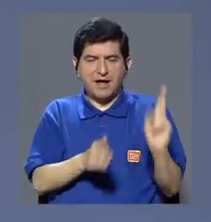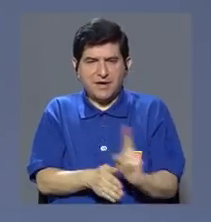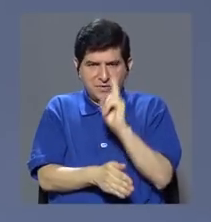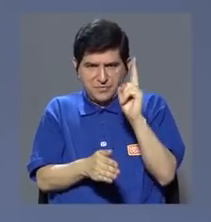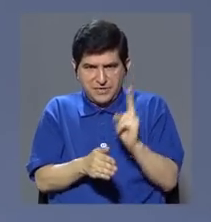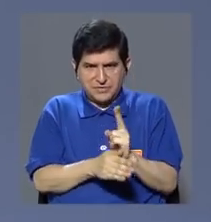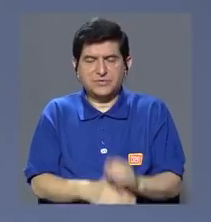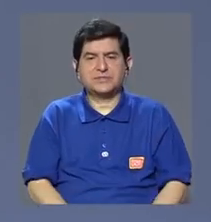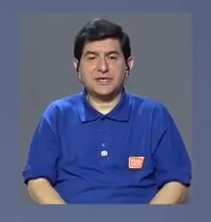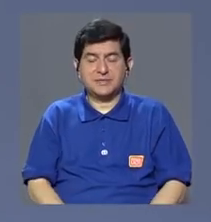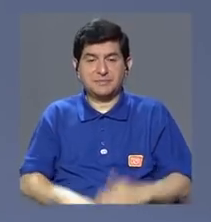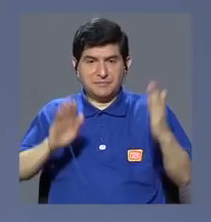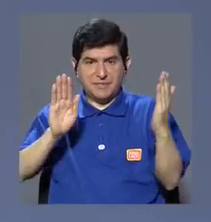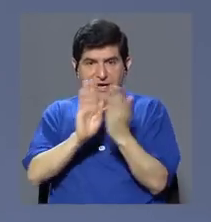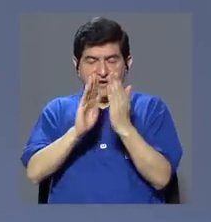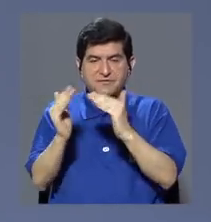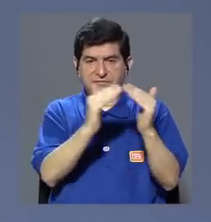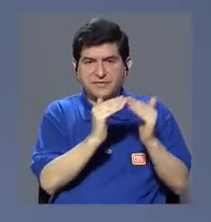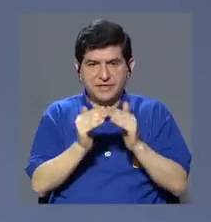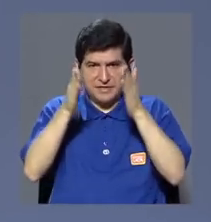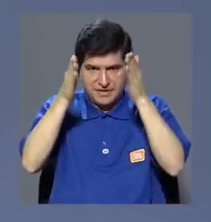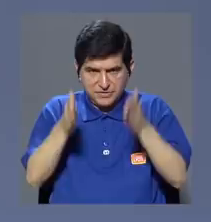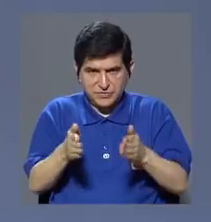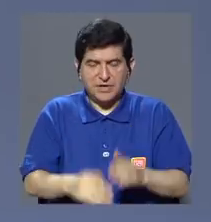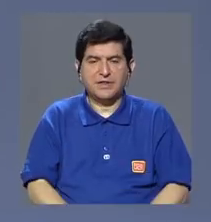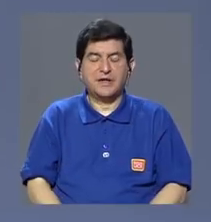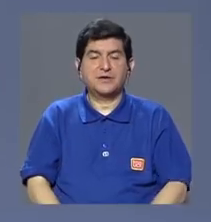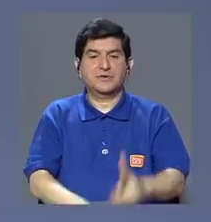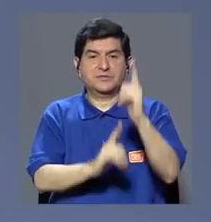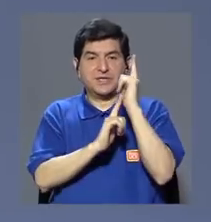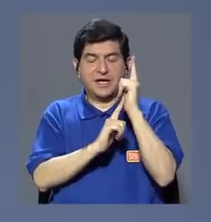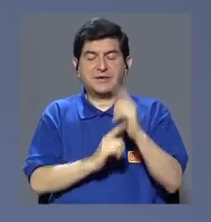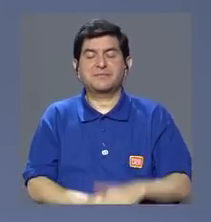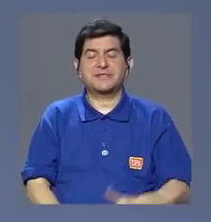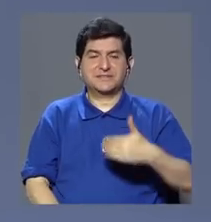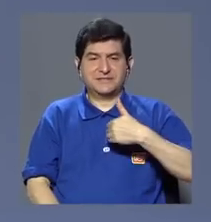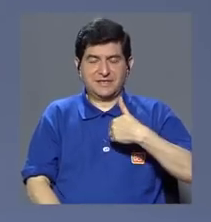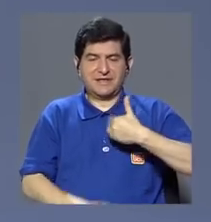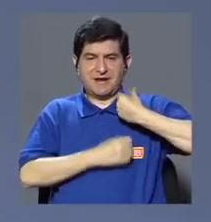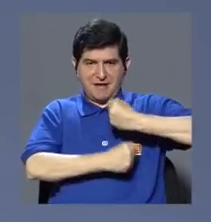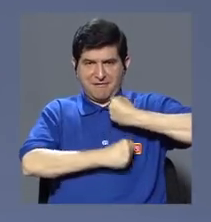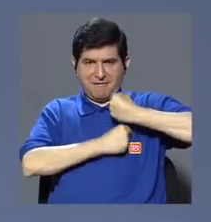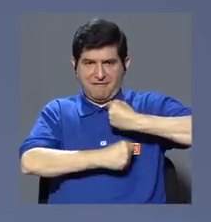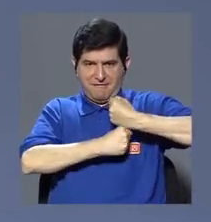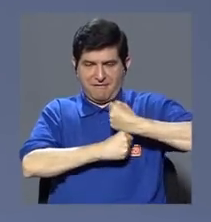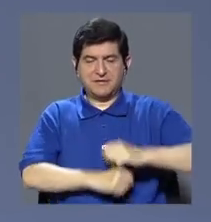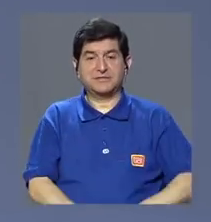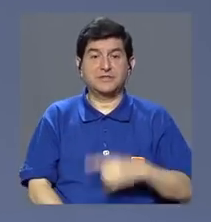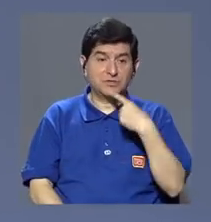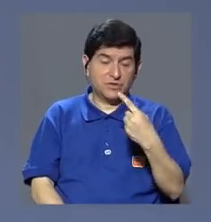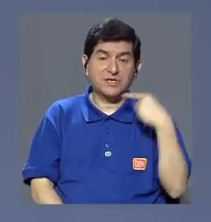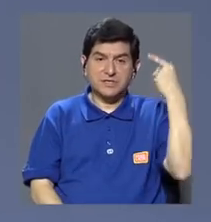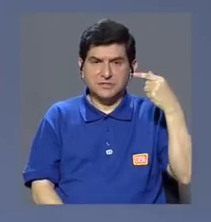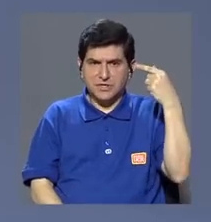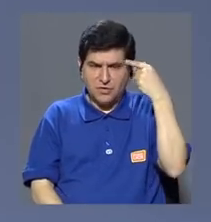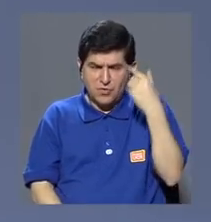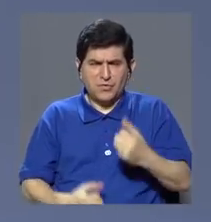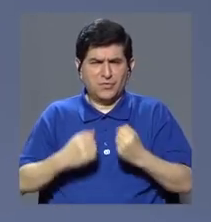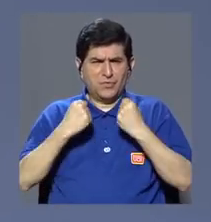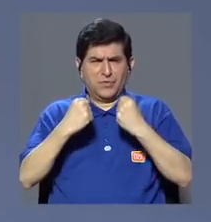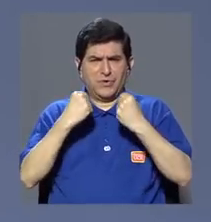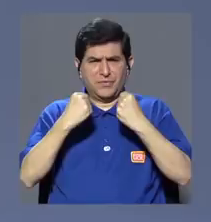para contener a la ciudadanía eran armas de ejército que en este caso podríamos decir que son armas pesadas